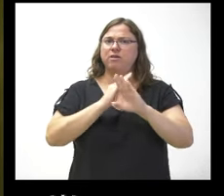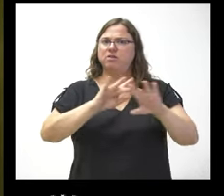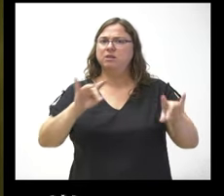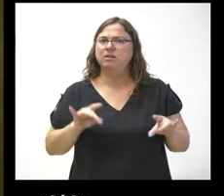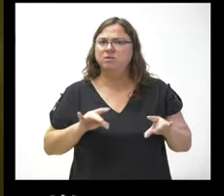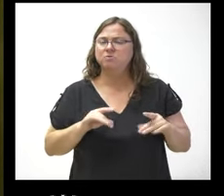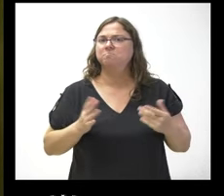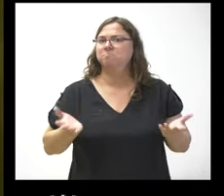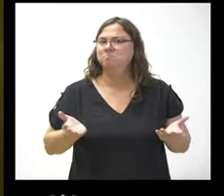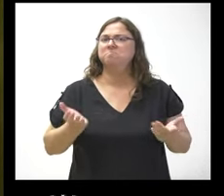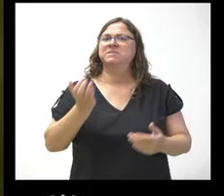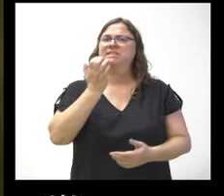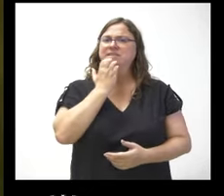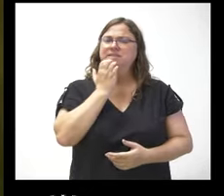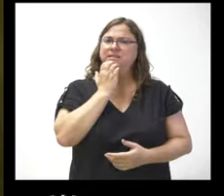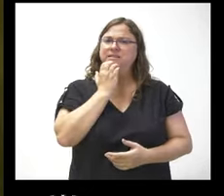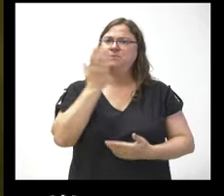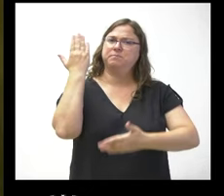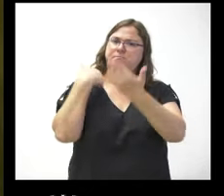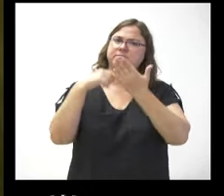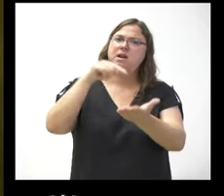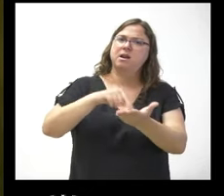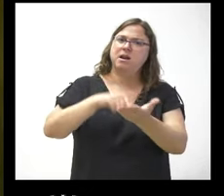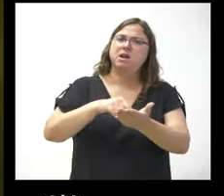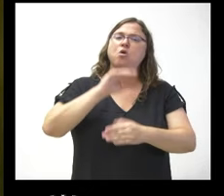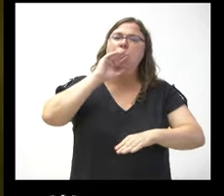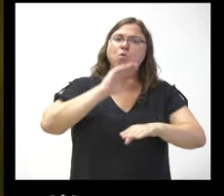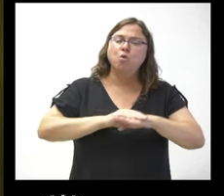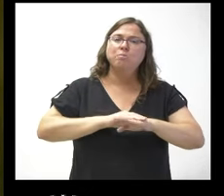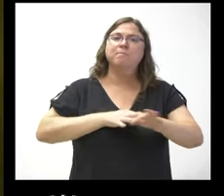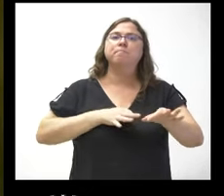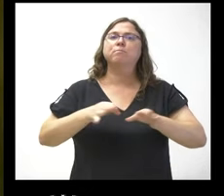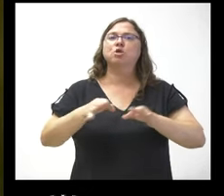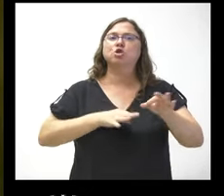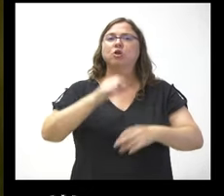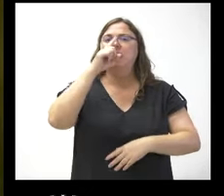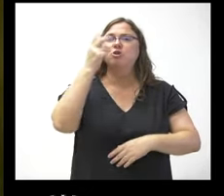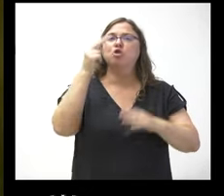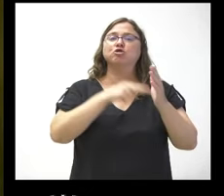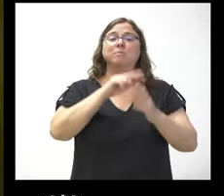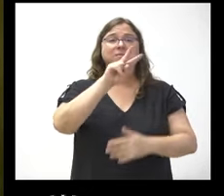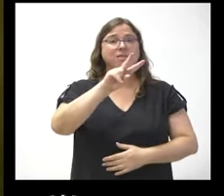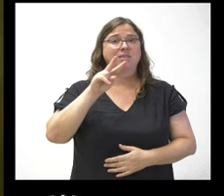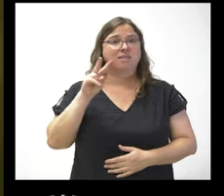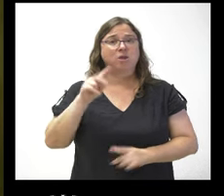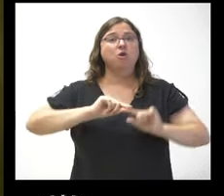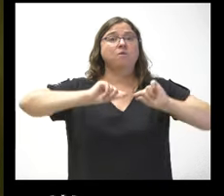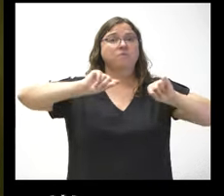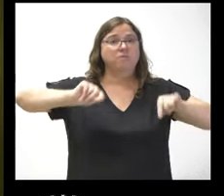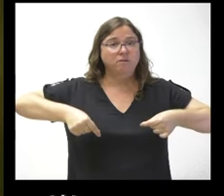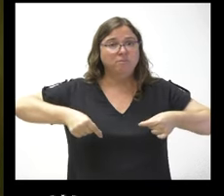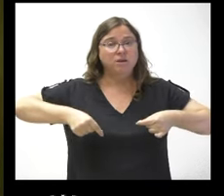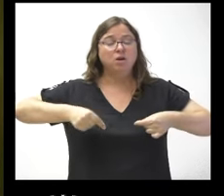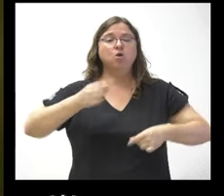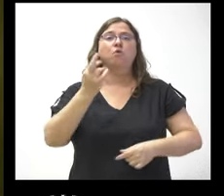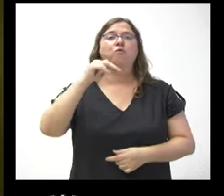cuando se estaba reclamando el cumplimiento de un protocolo del año 2022 que se había firmado por parte de fundos